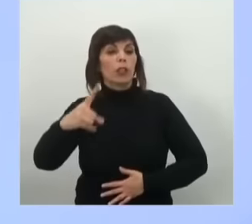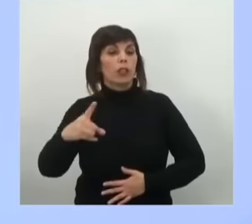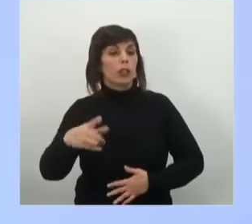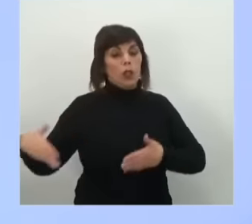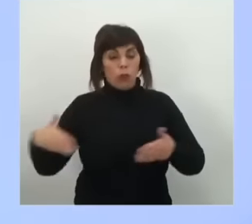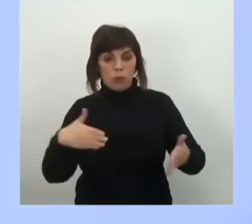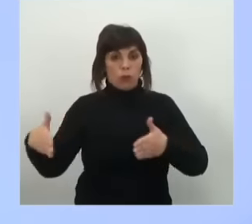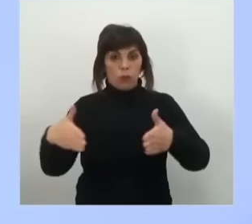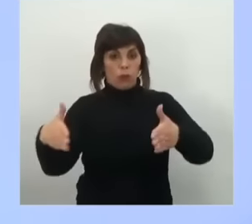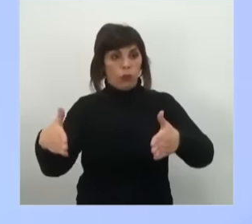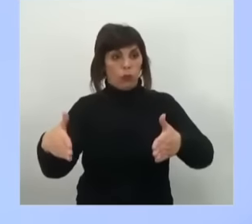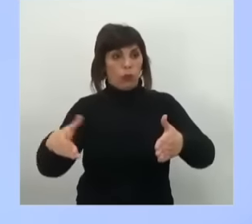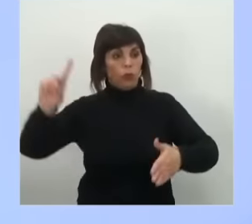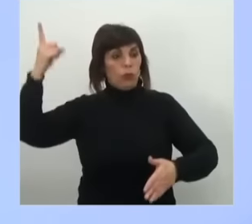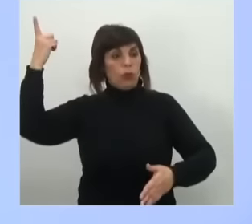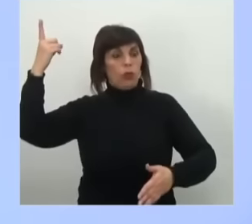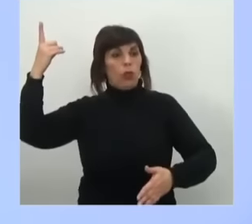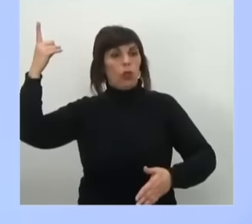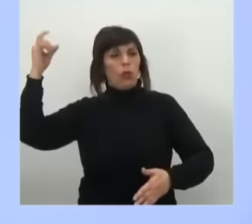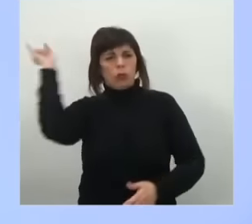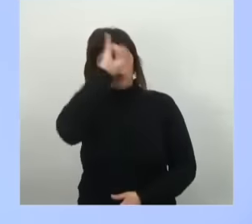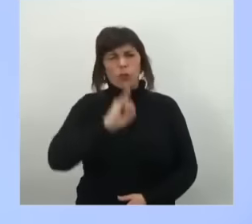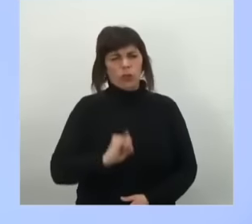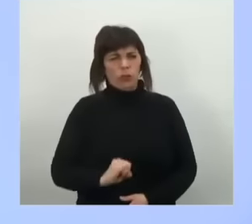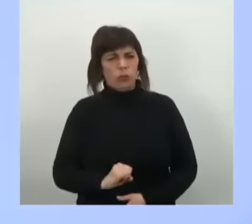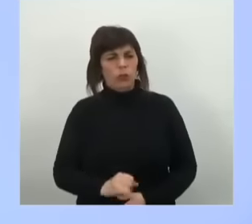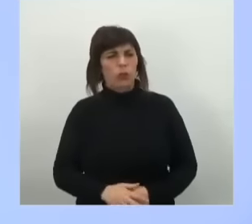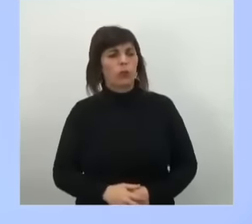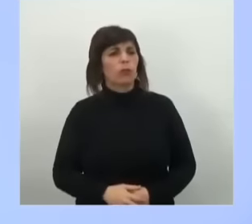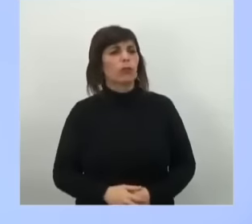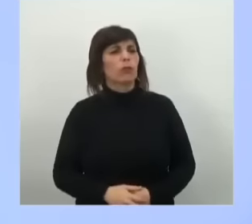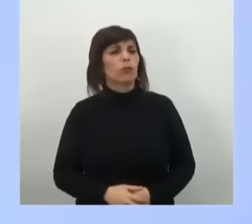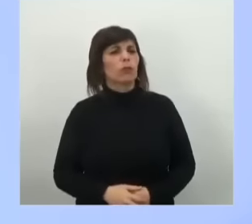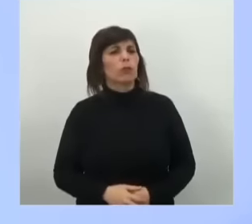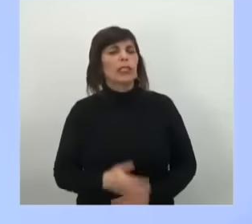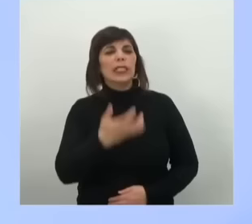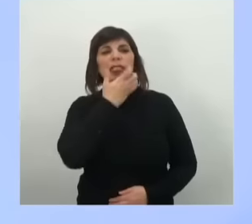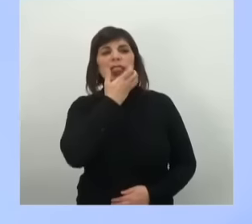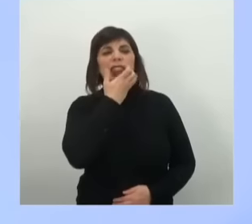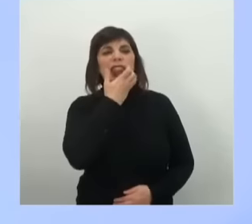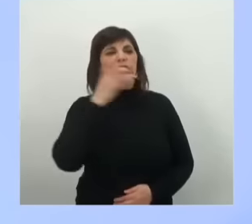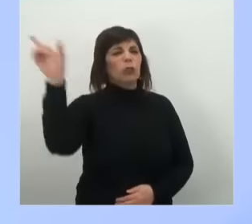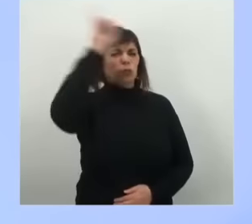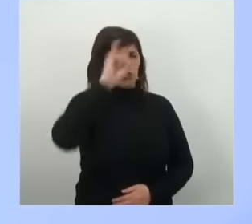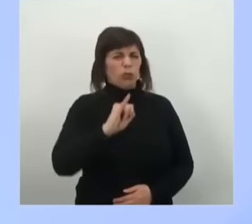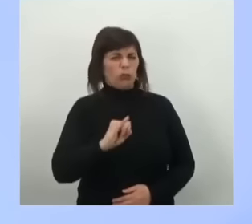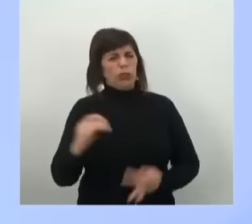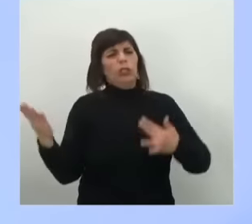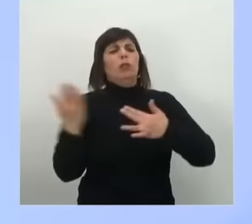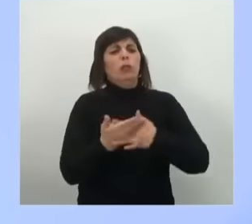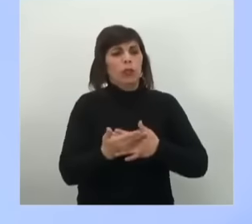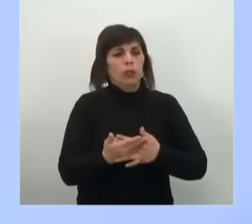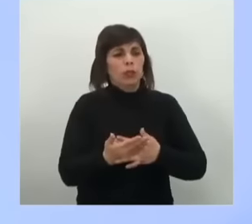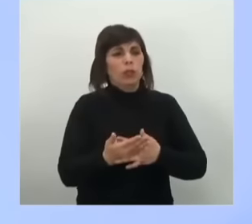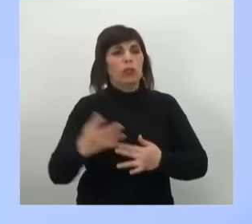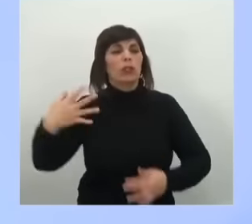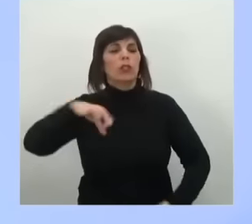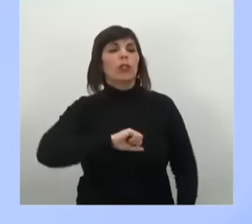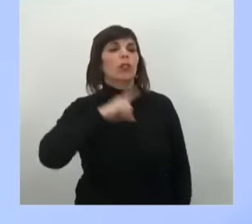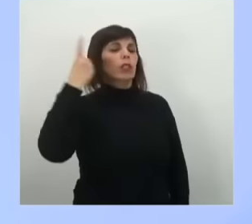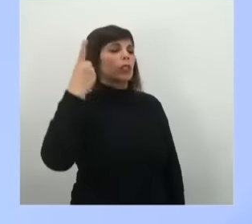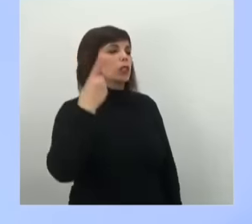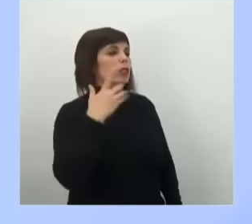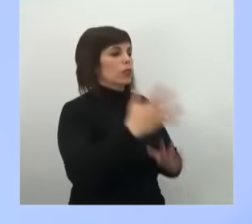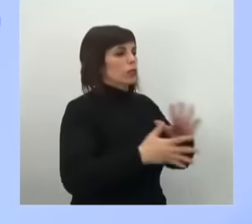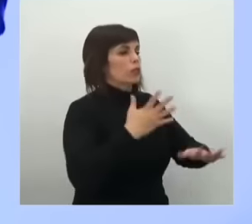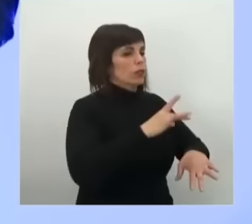están en medio de la tormenta incluso cuando hay una tormenta en el medio el Señor nos habla nos